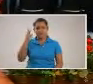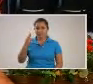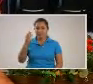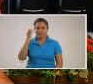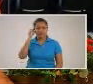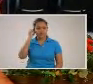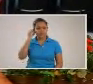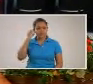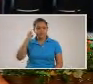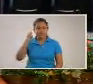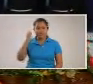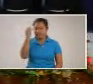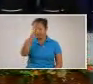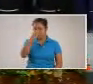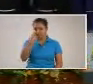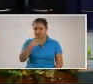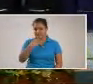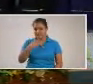una nueva,